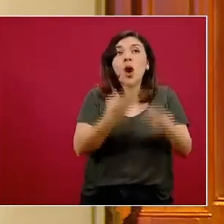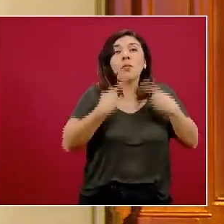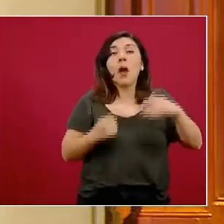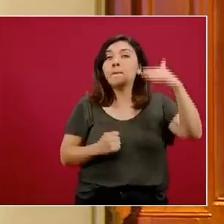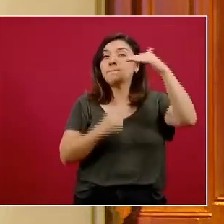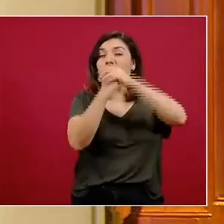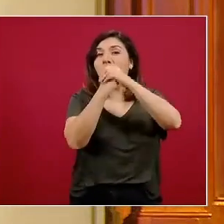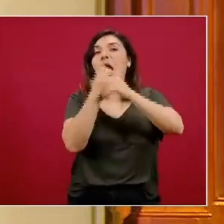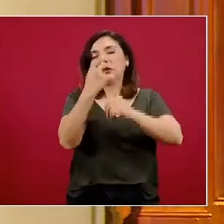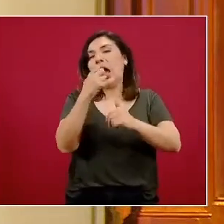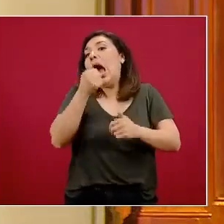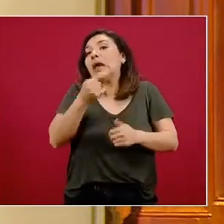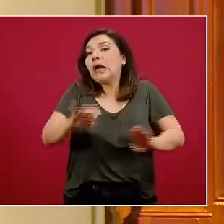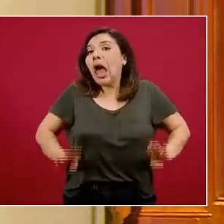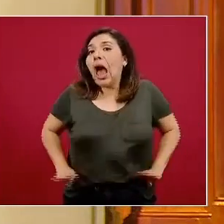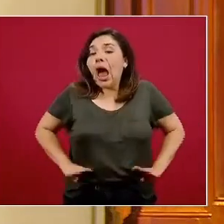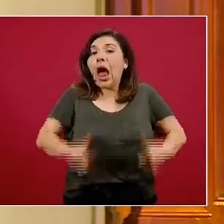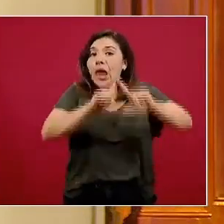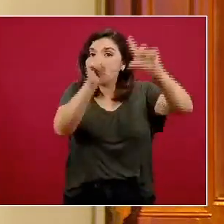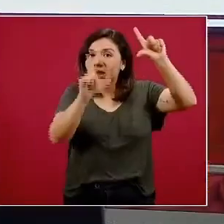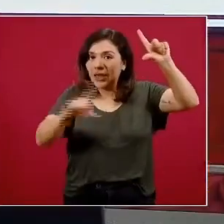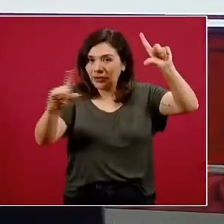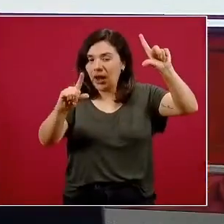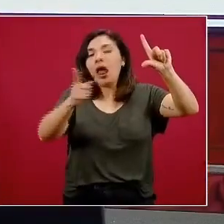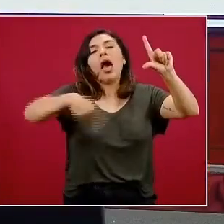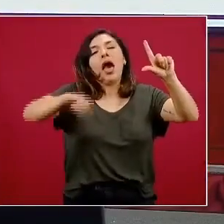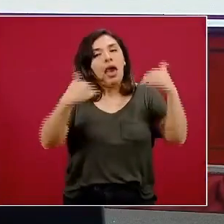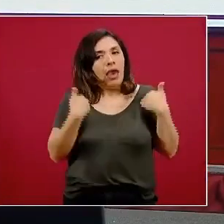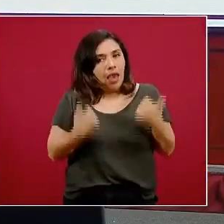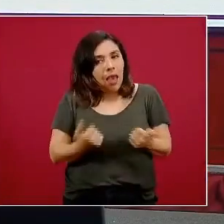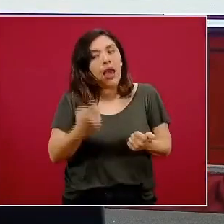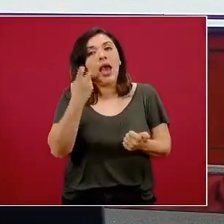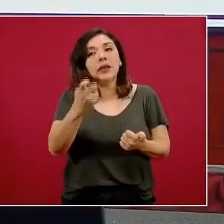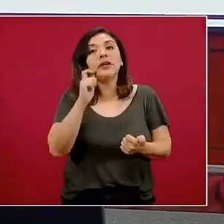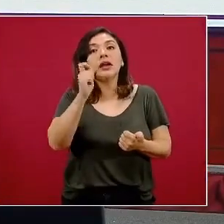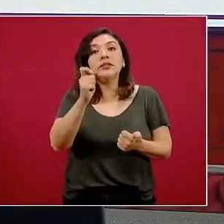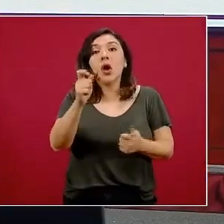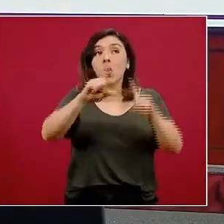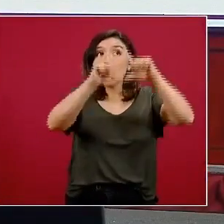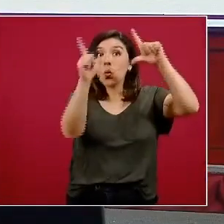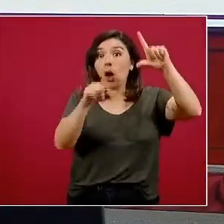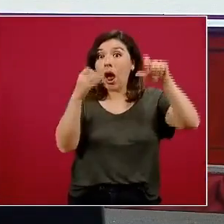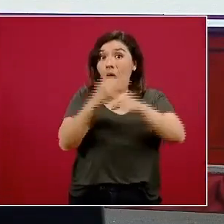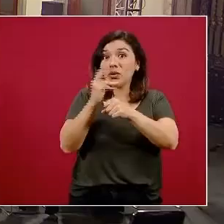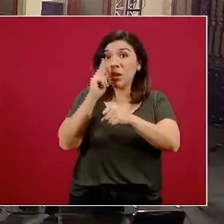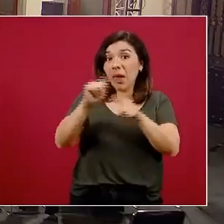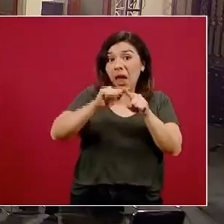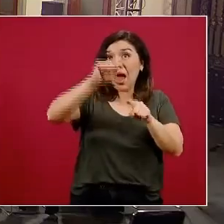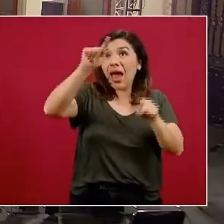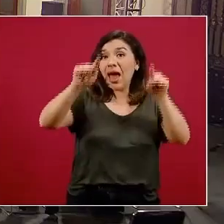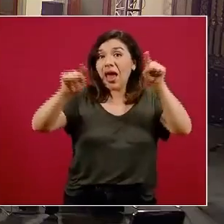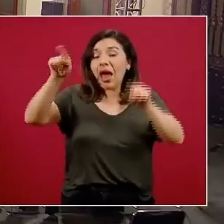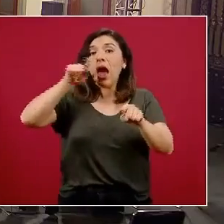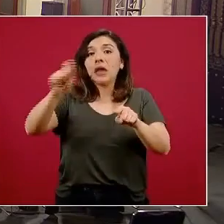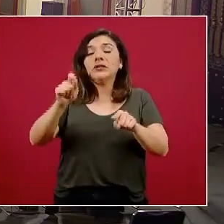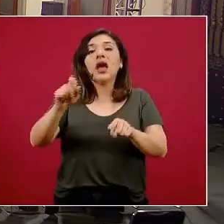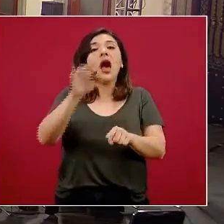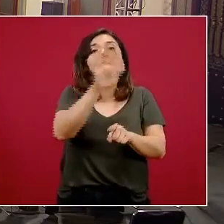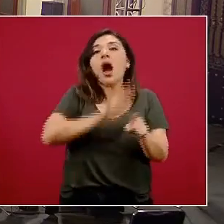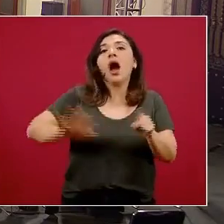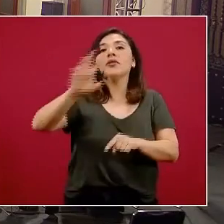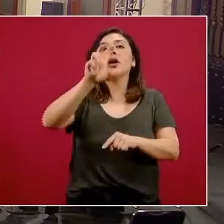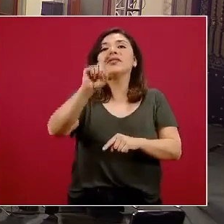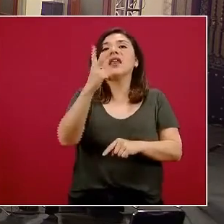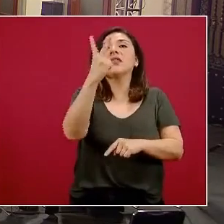lógicamente esto en el panorama nacional. Sabemos que esta curva se integra del comportamiento de las